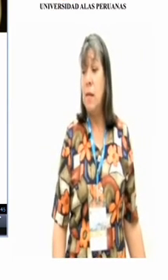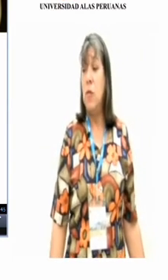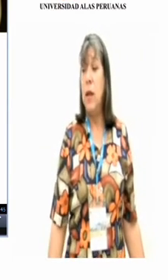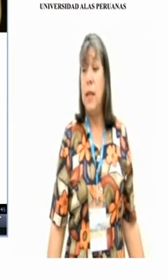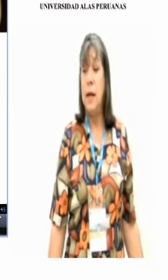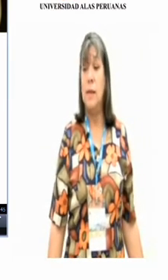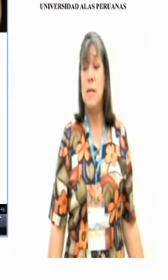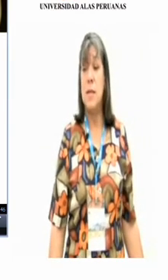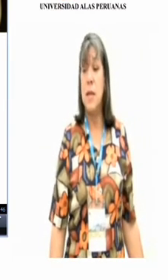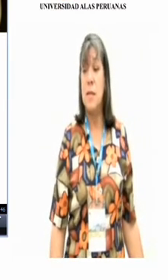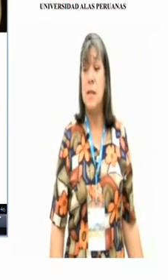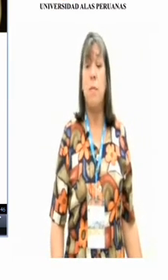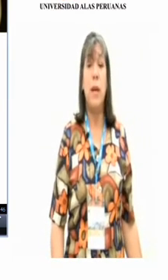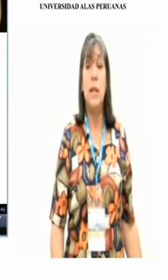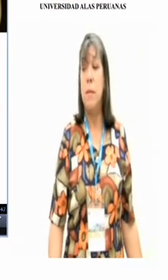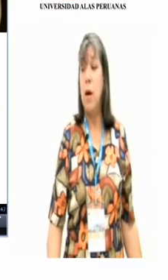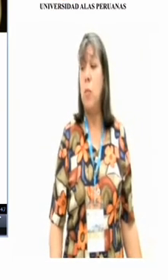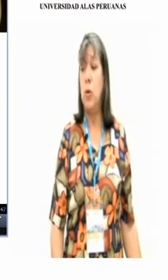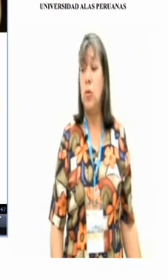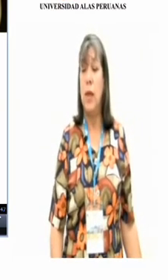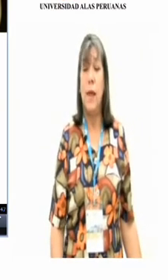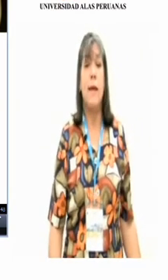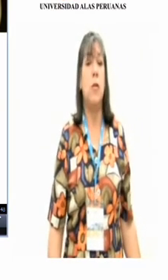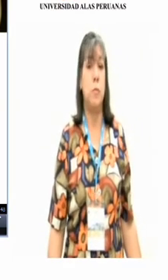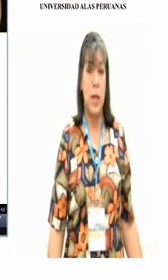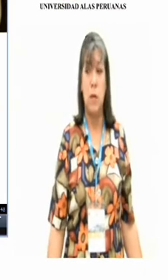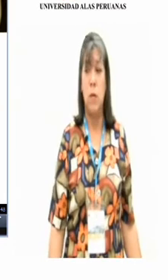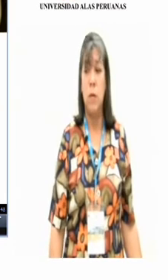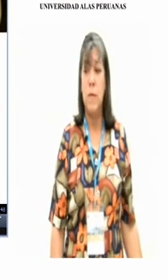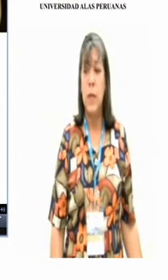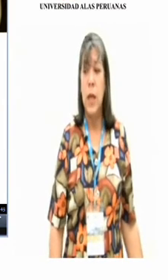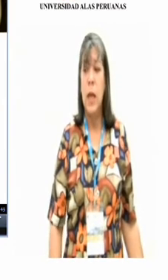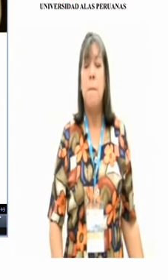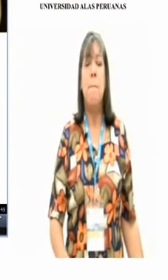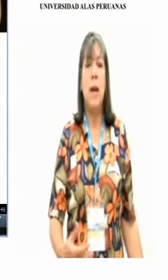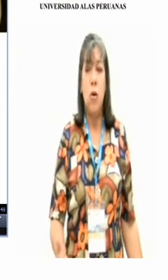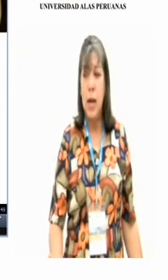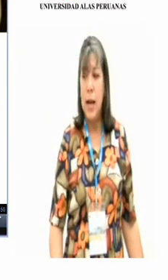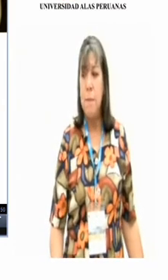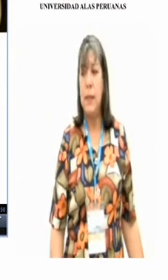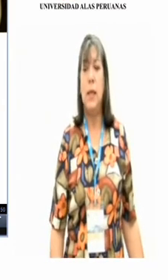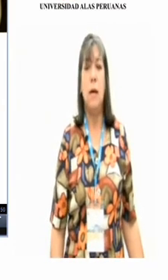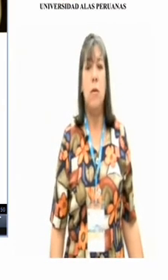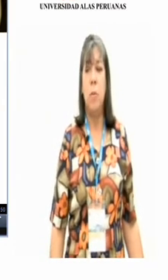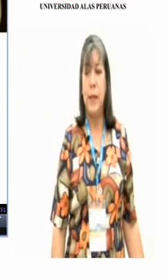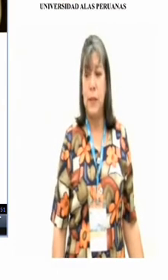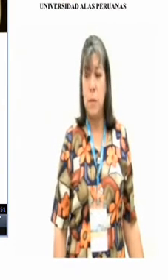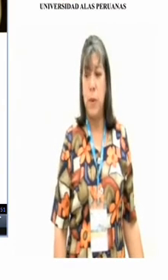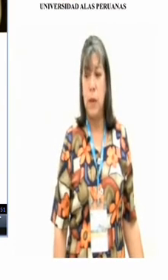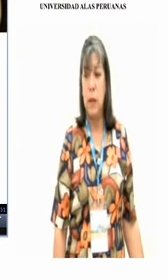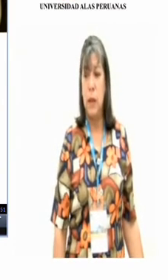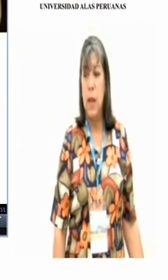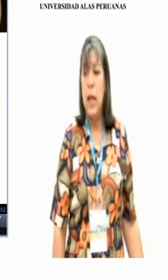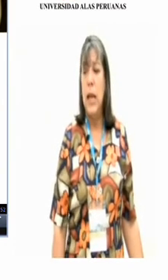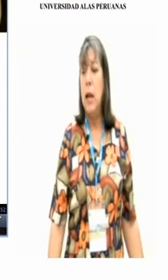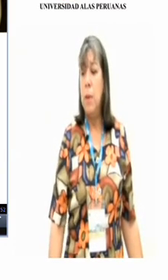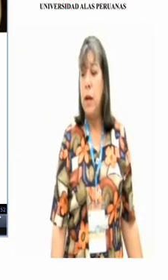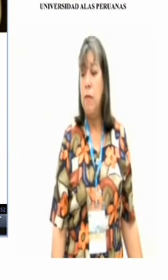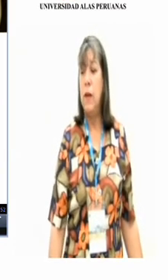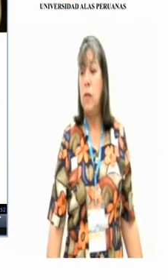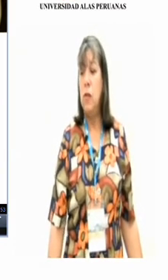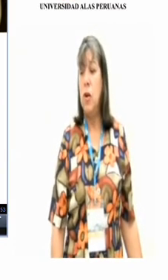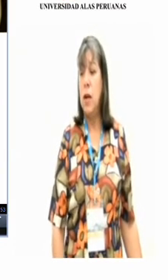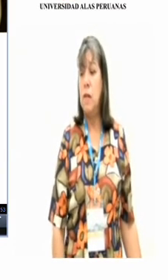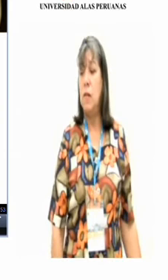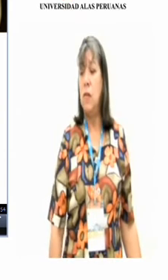sienten que esta modalidad de enseñanza brinda más oportunidades que obstáculos. Mejora la empatía con los participantes.